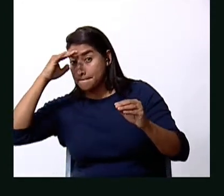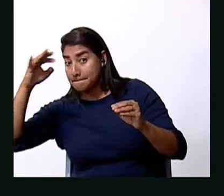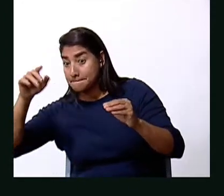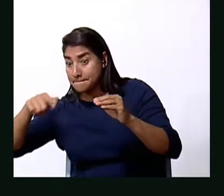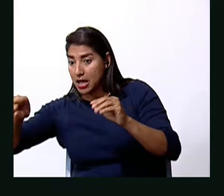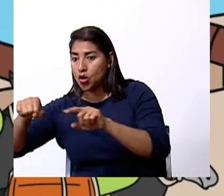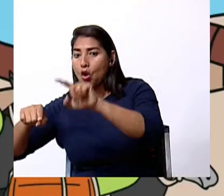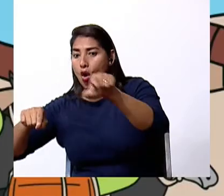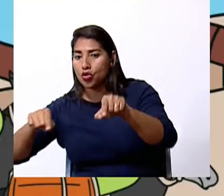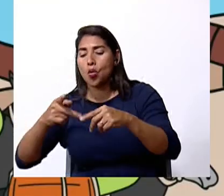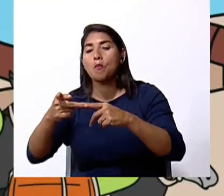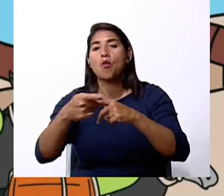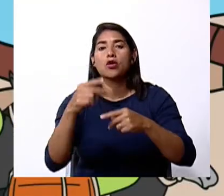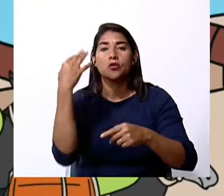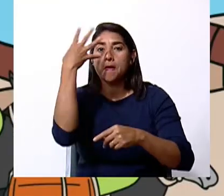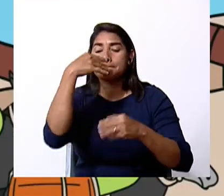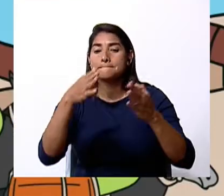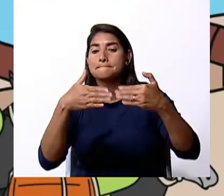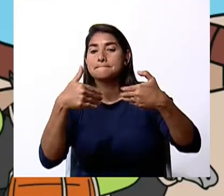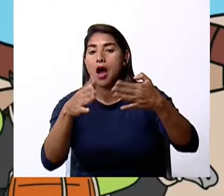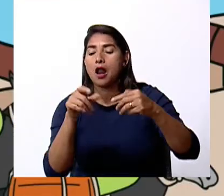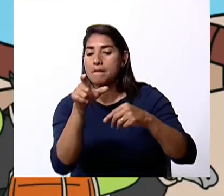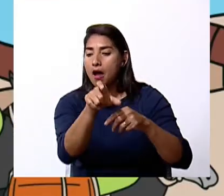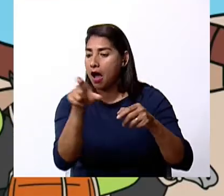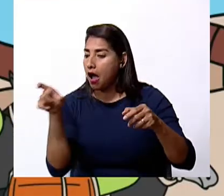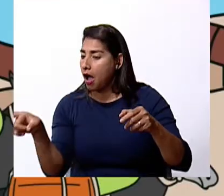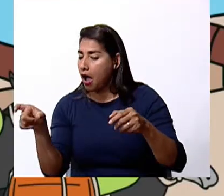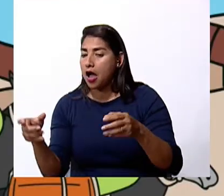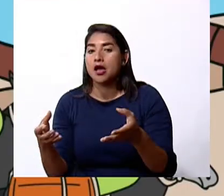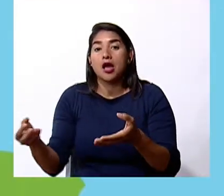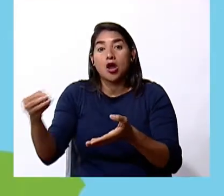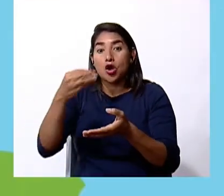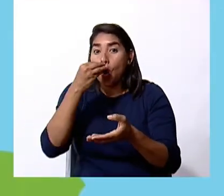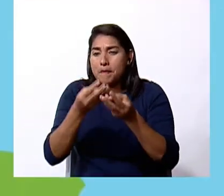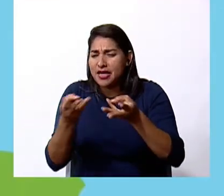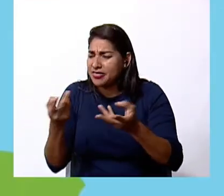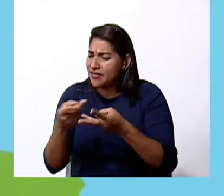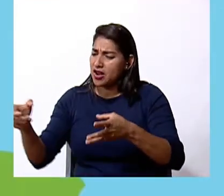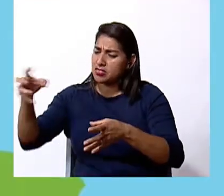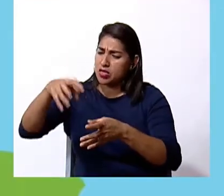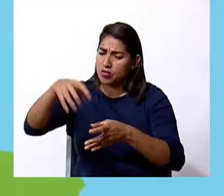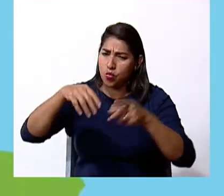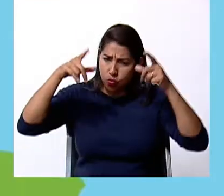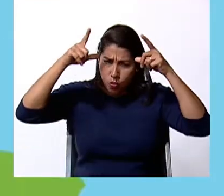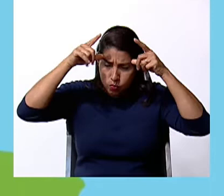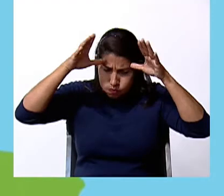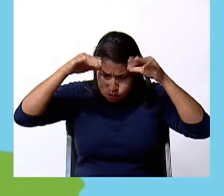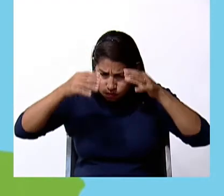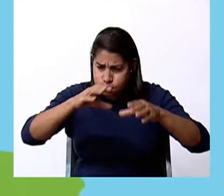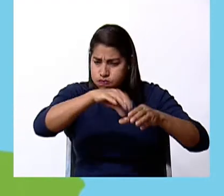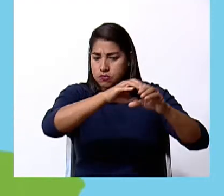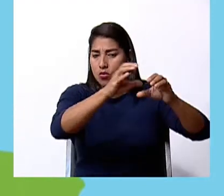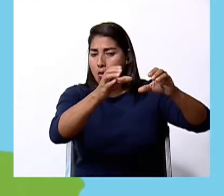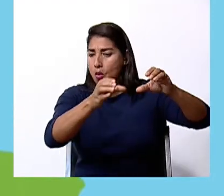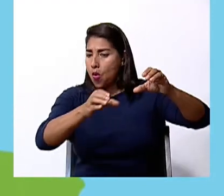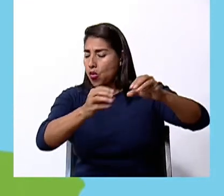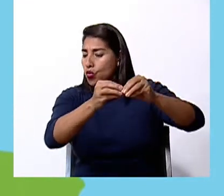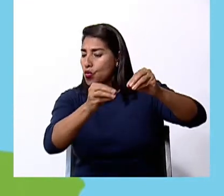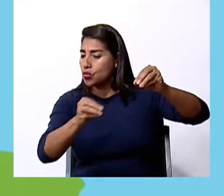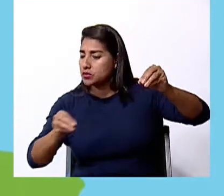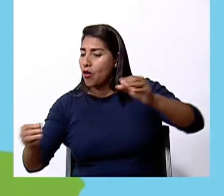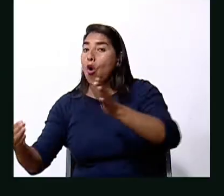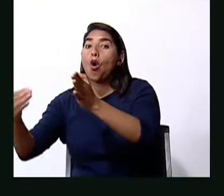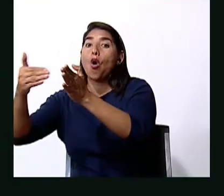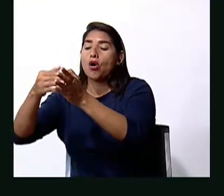y otros a Portobelo en Panamá. De ahí se cargaban las mercaderías en mulas y se las cruzaba hasta el Océano Pacífico, donde se volvían